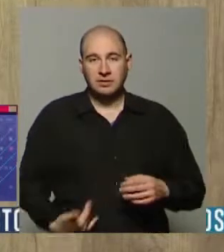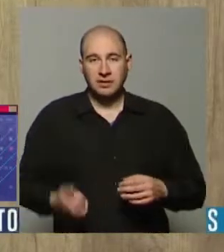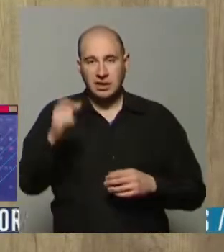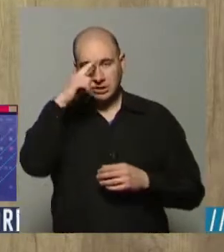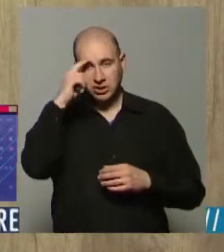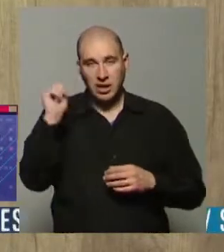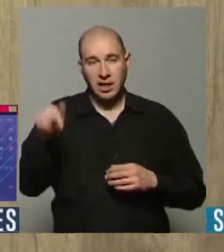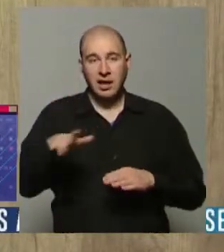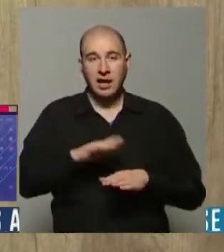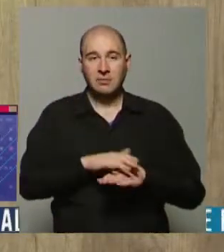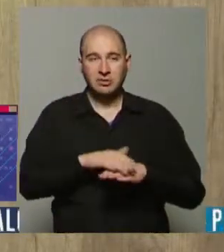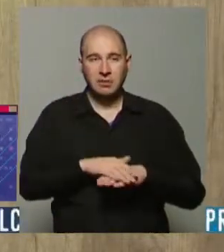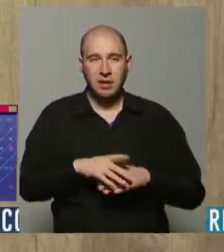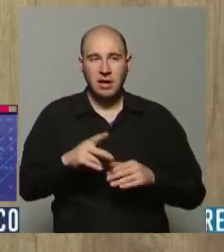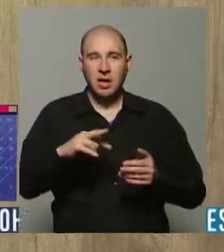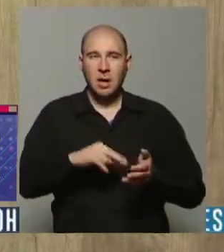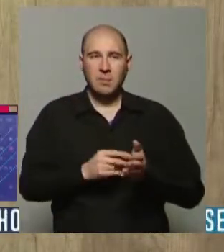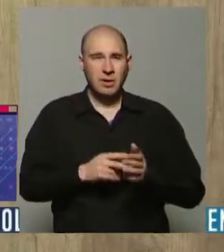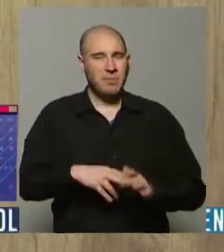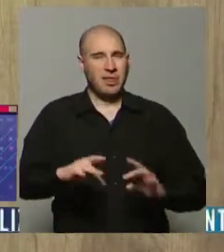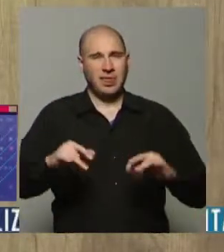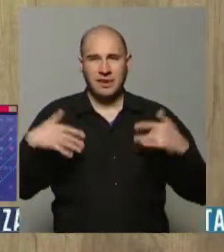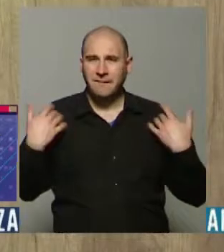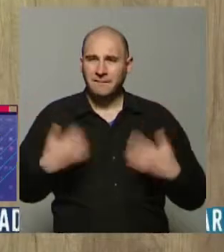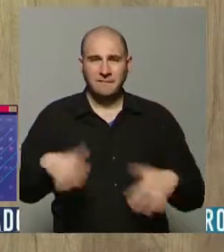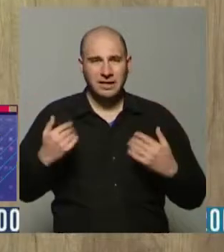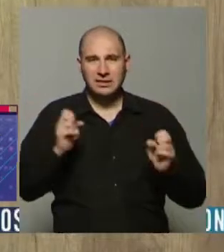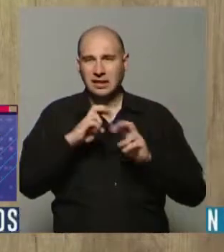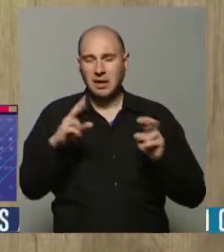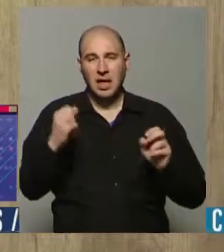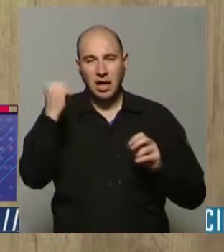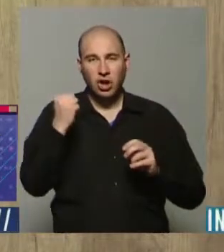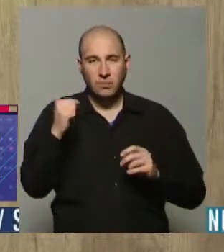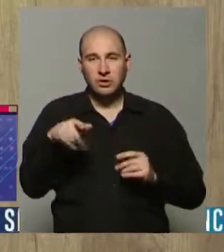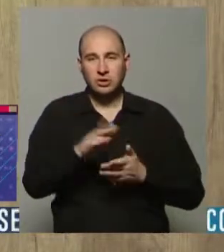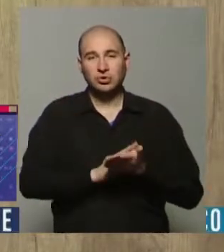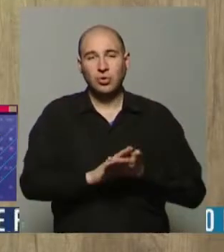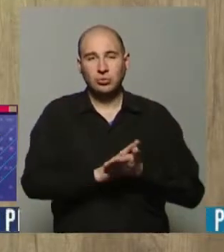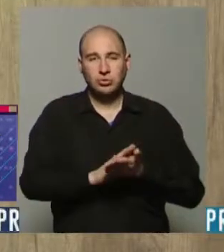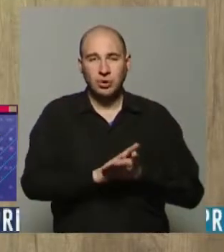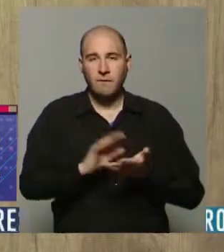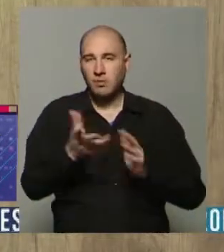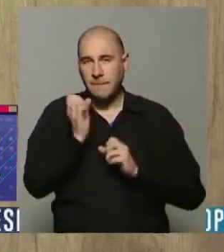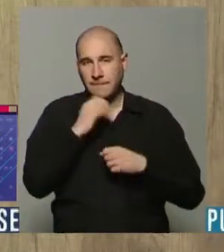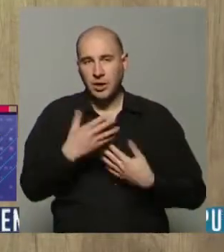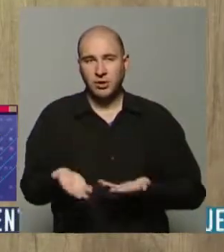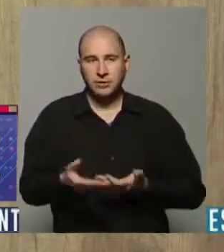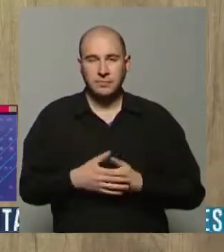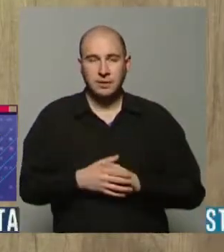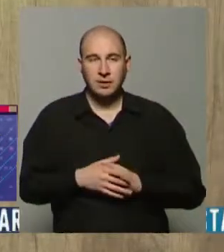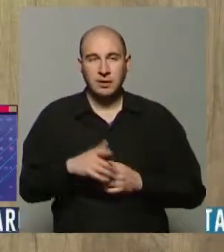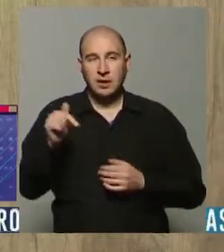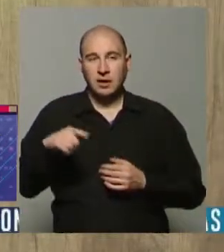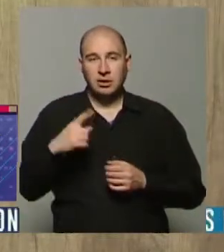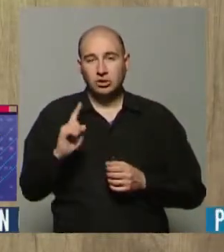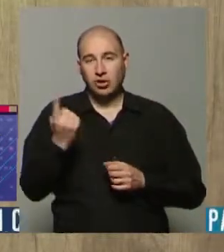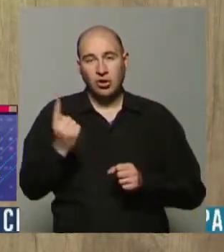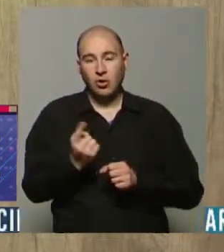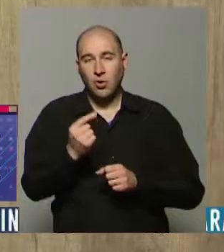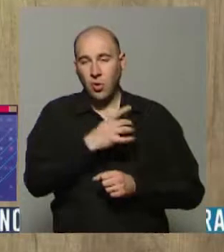básicos y de ahí no desciende. Y generar tranquilidad y generar cierta confianza de que la situación económica en Argentina no